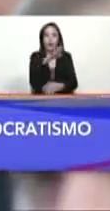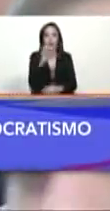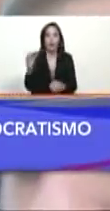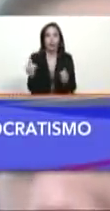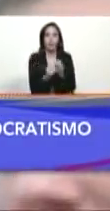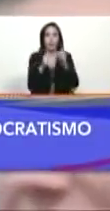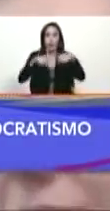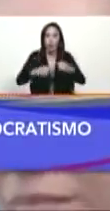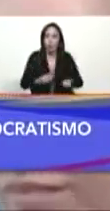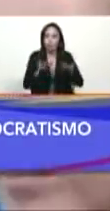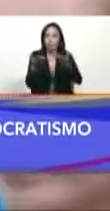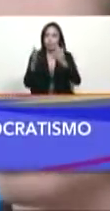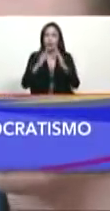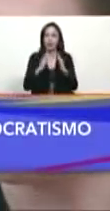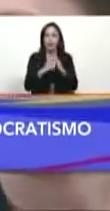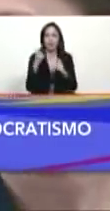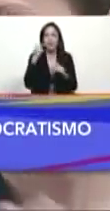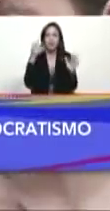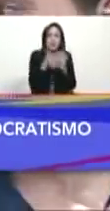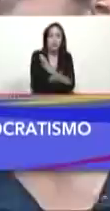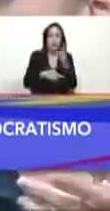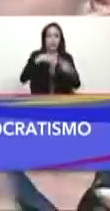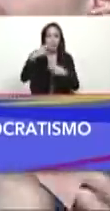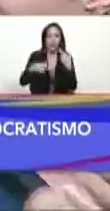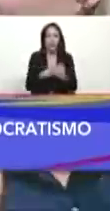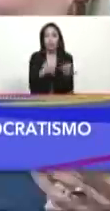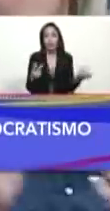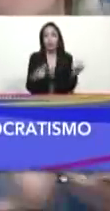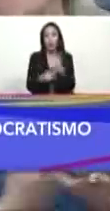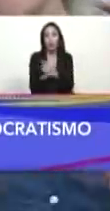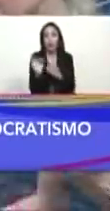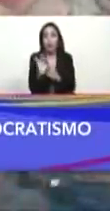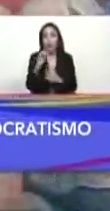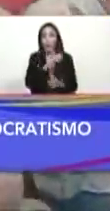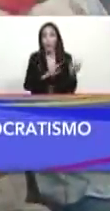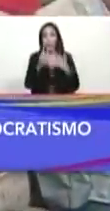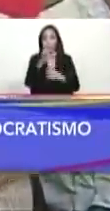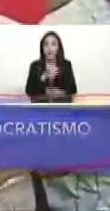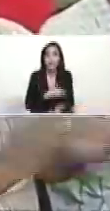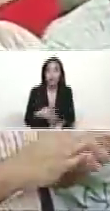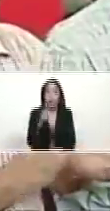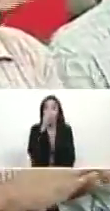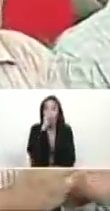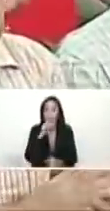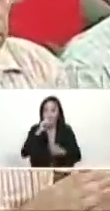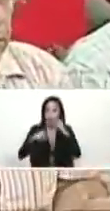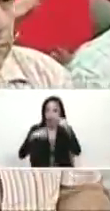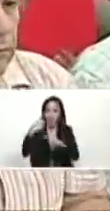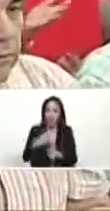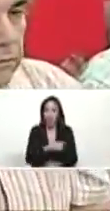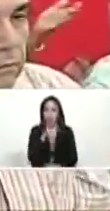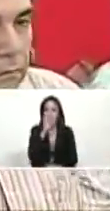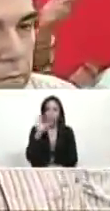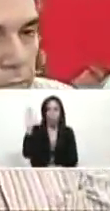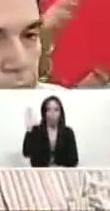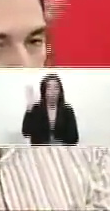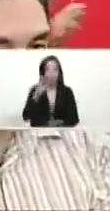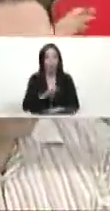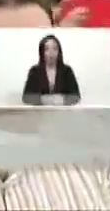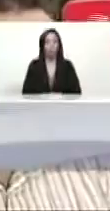entregada hoy. La revolución es la vivienda 3 millones que voy a entregar dentro de un año. Se lo